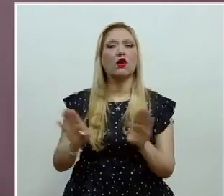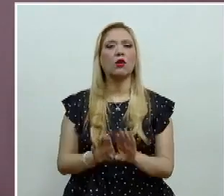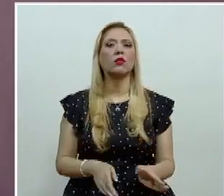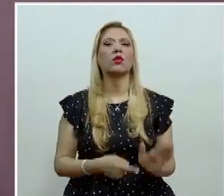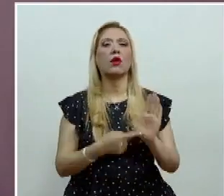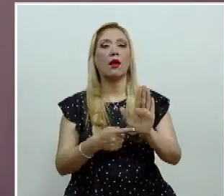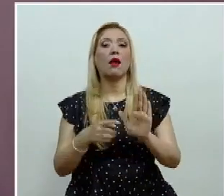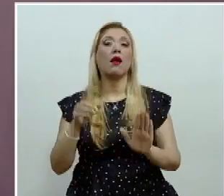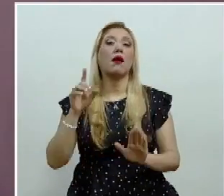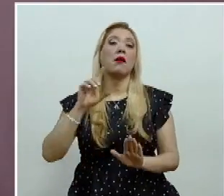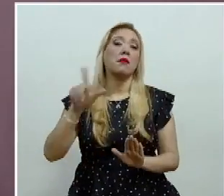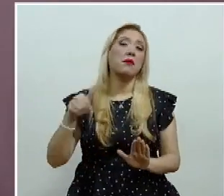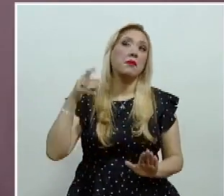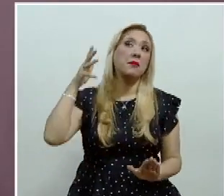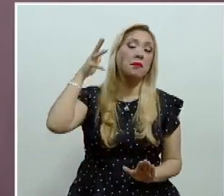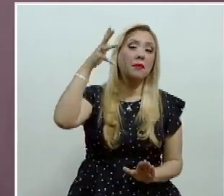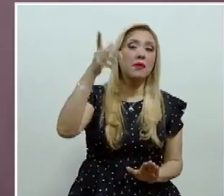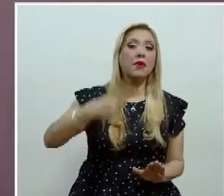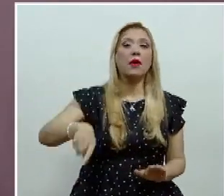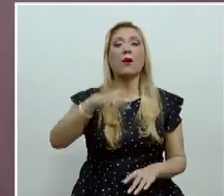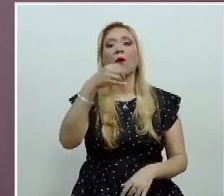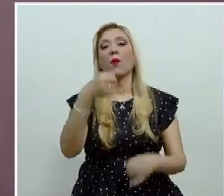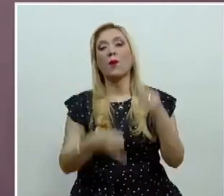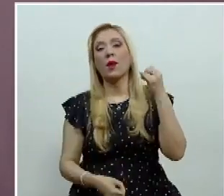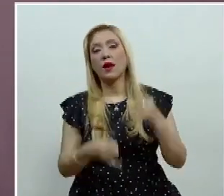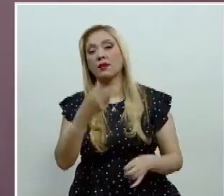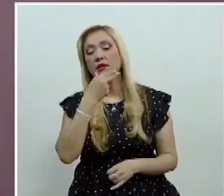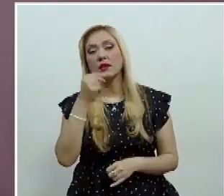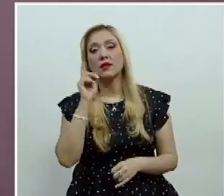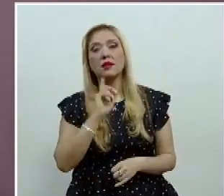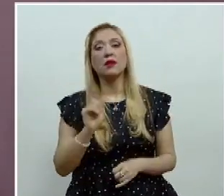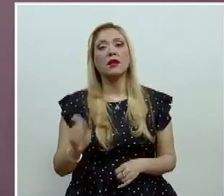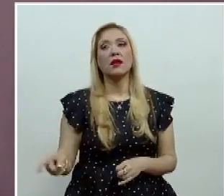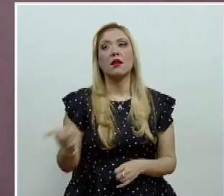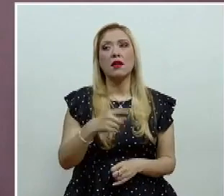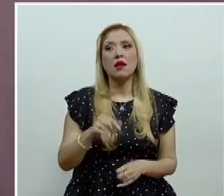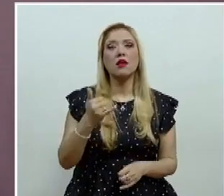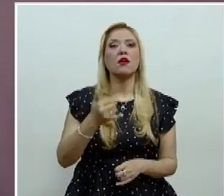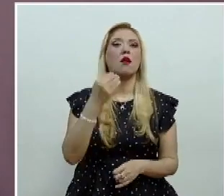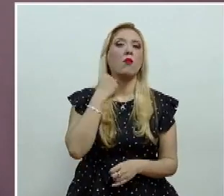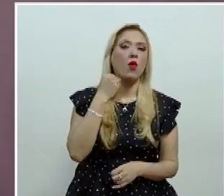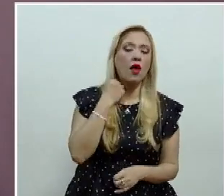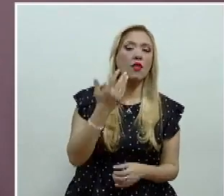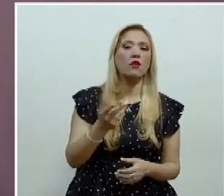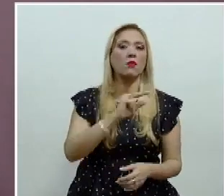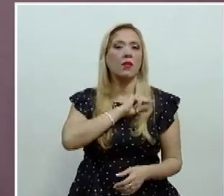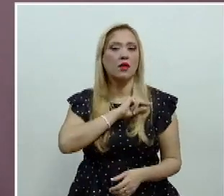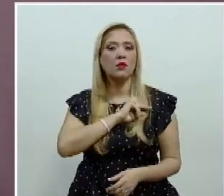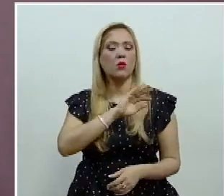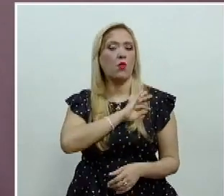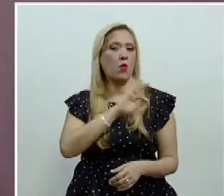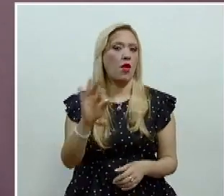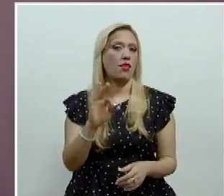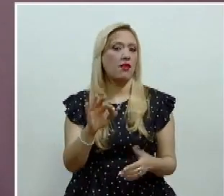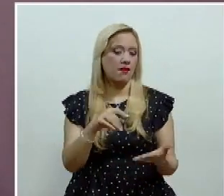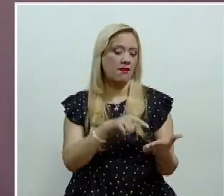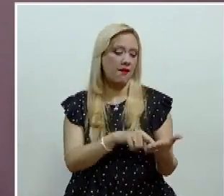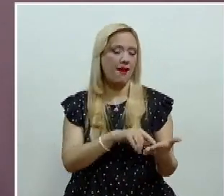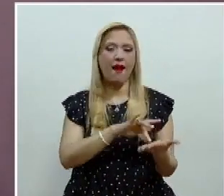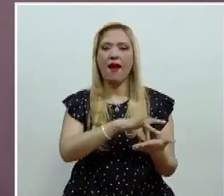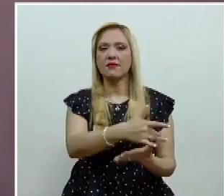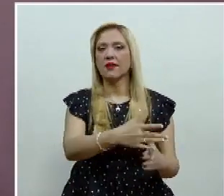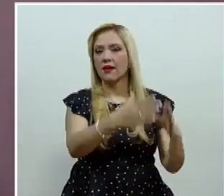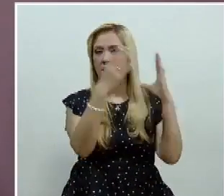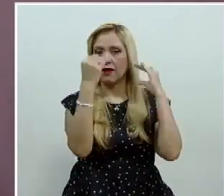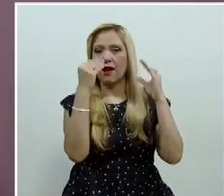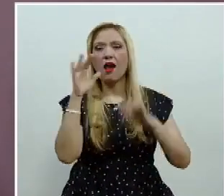que el día de mañana las y los operadores de justicia que estén en el campo los puedan aplicar de manera más efectiva y de manera más útil. Porque a